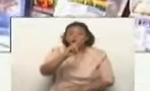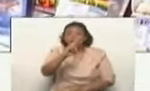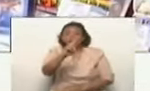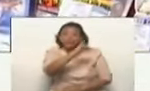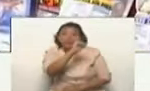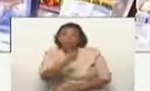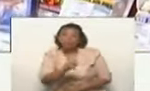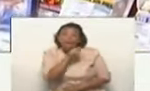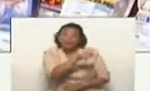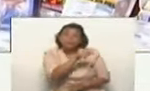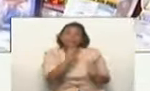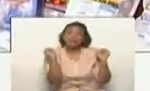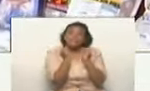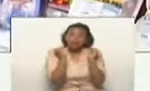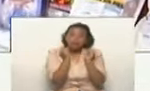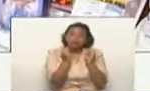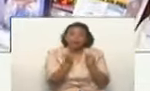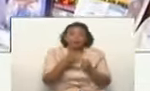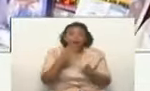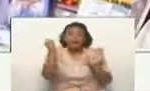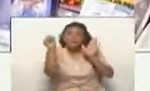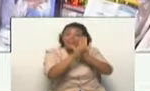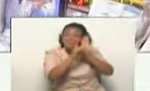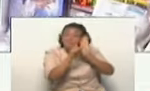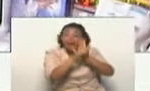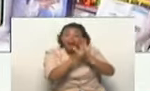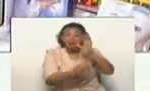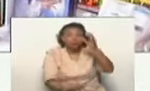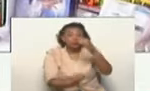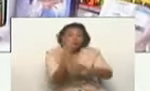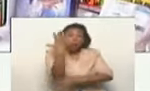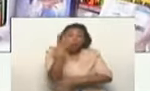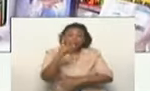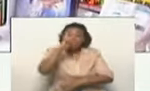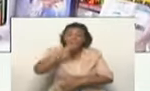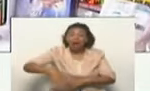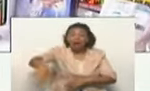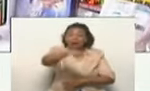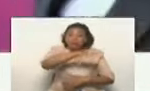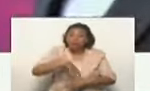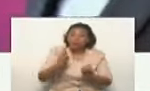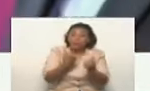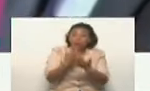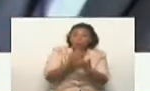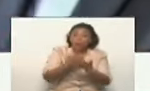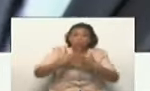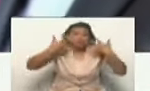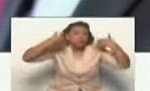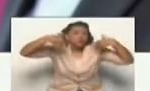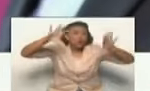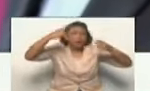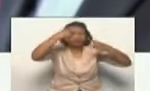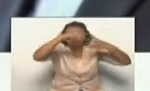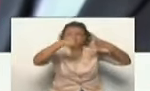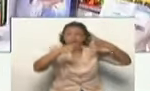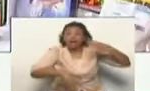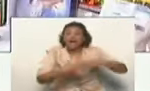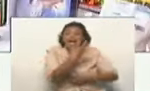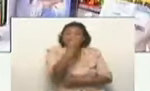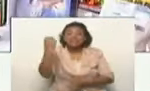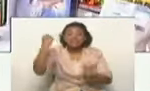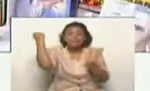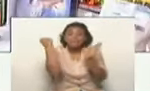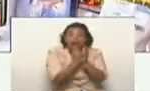bueno. Miren, ¿cuántas marcas de café han surgido en este renacer de la economía? Muchísimas. Casi 500